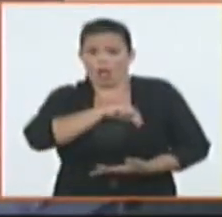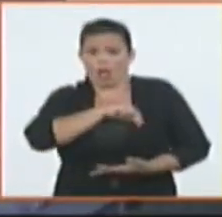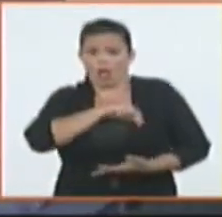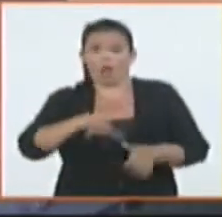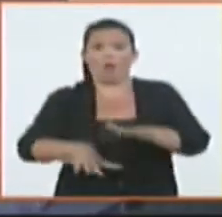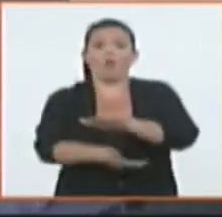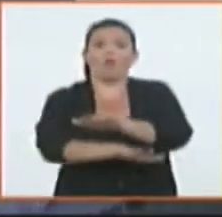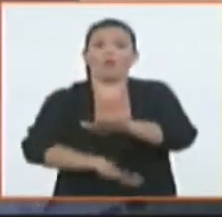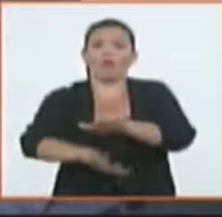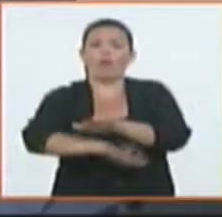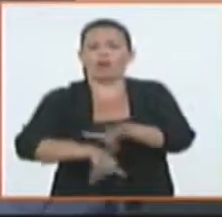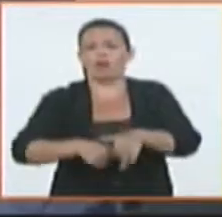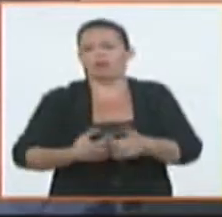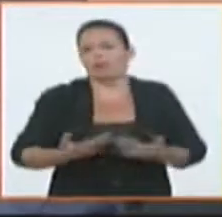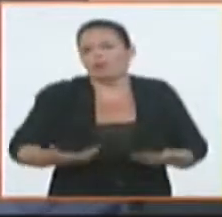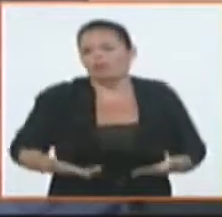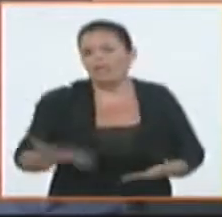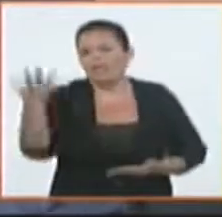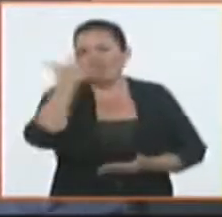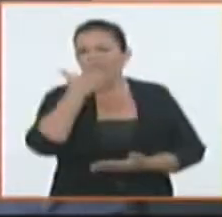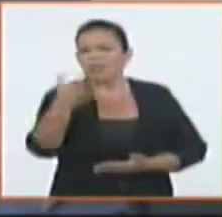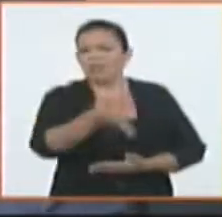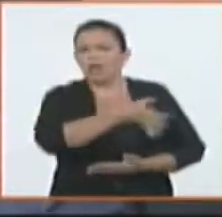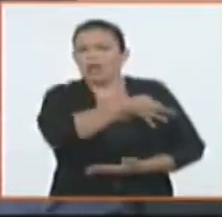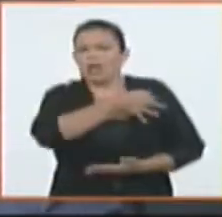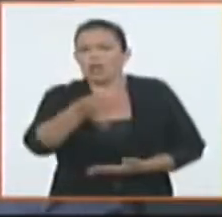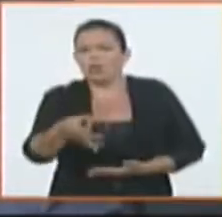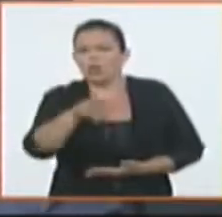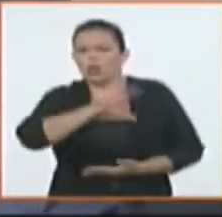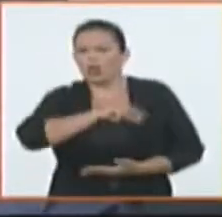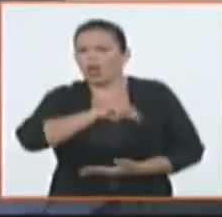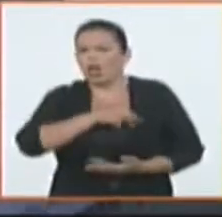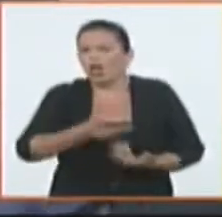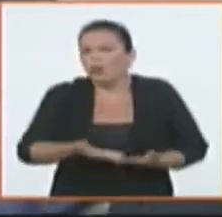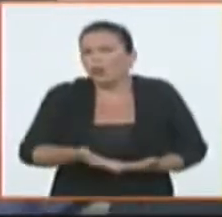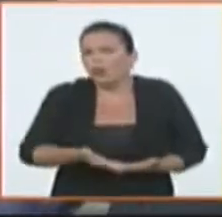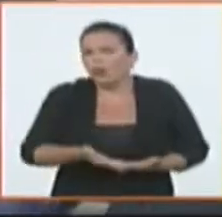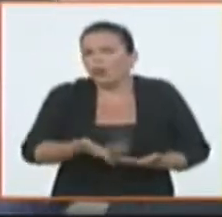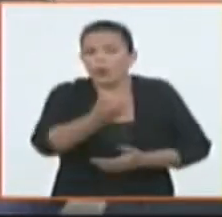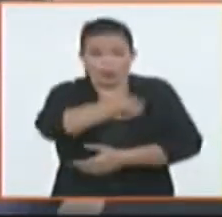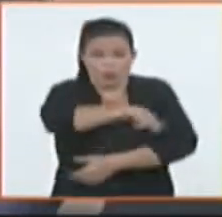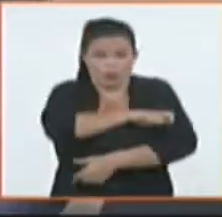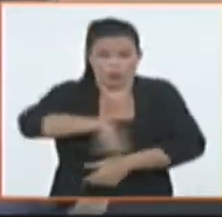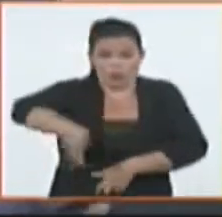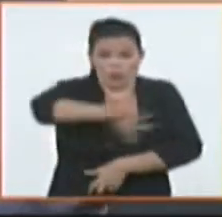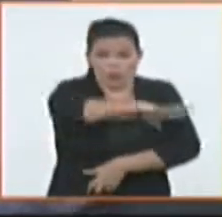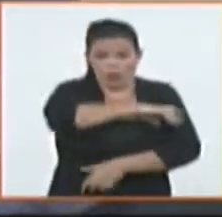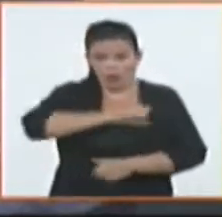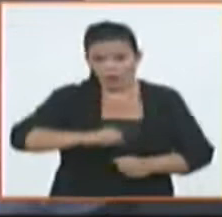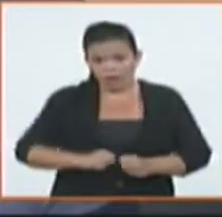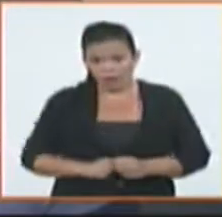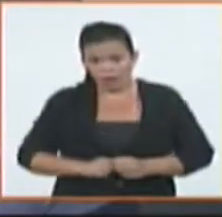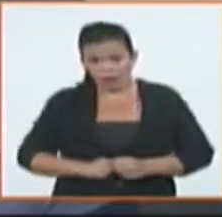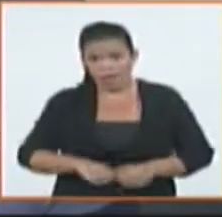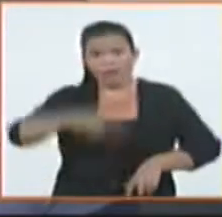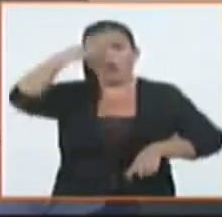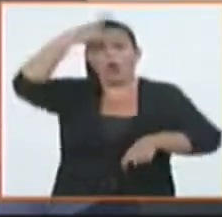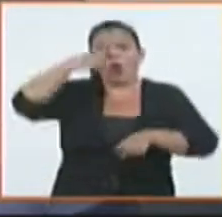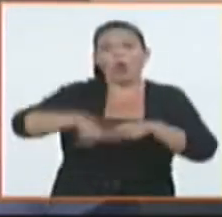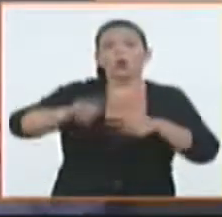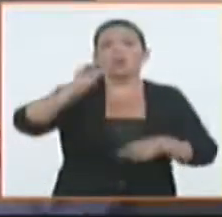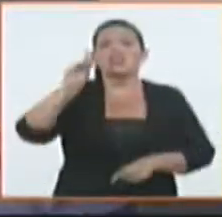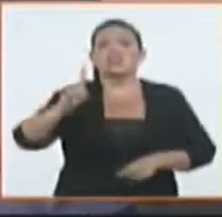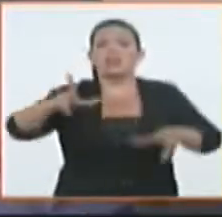su pueblo para representarlo, y el resto de los otros diputados también tuvo que ser aprobado por el pueblo, y el pueblo los eligió